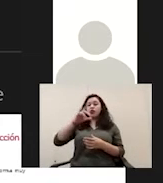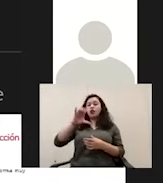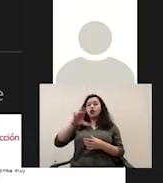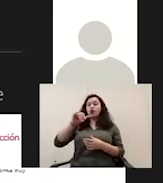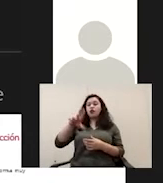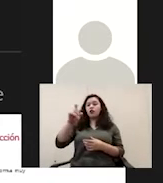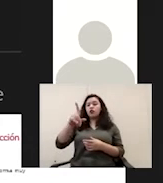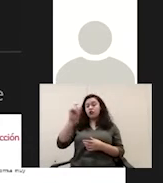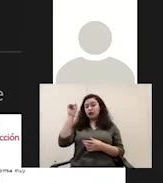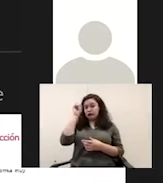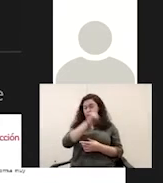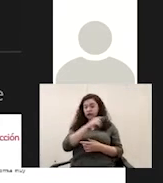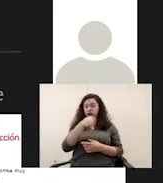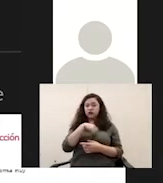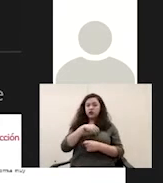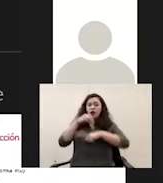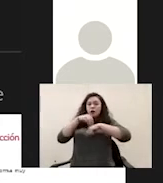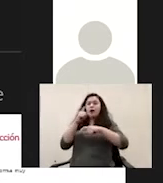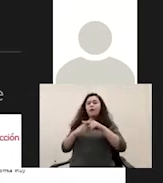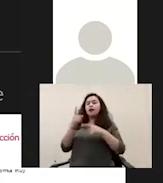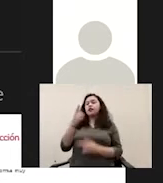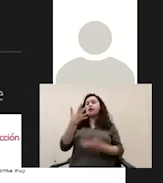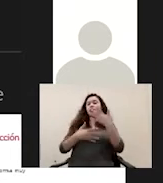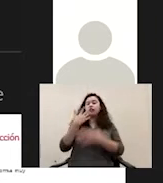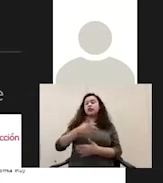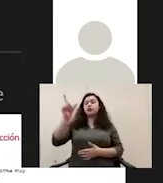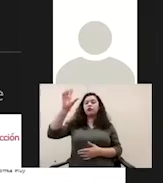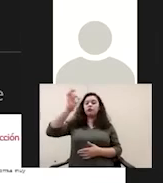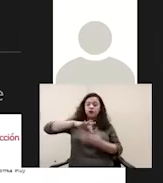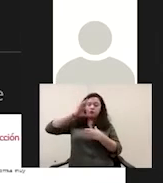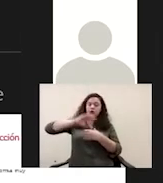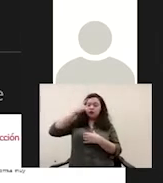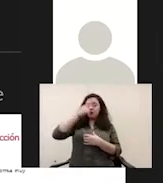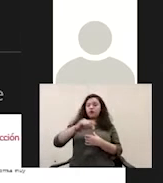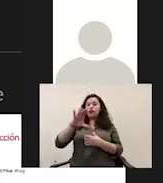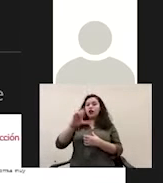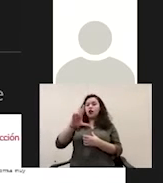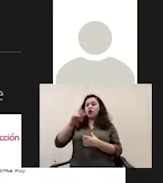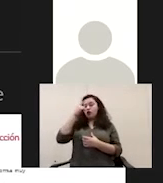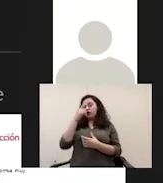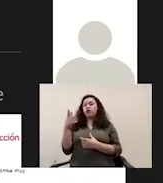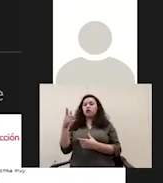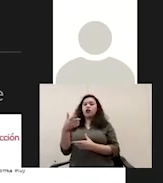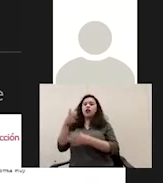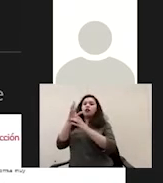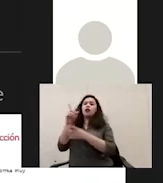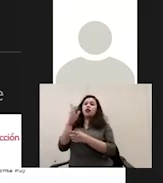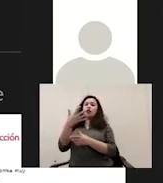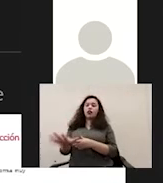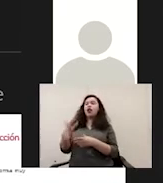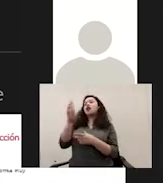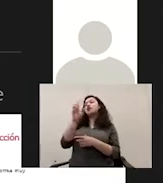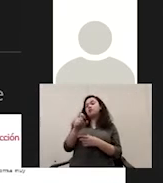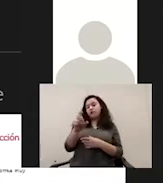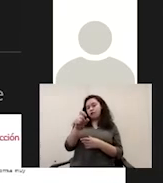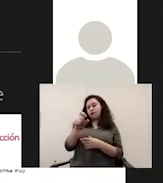procedencia le vamos a adicionar 15 gotas de cloro. En un garrafón de 10 litros, en uno de 20 litros, en un tambo, en